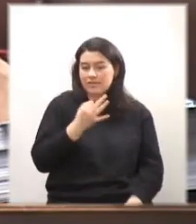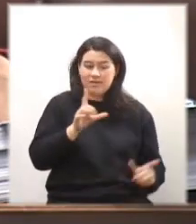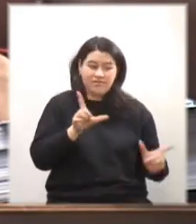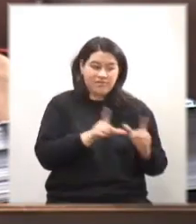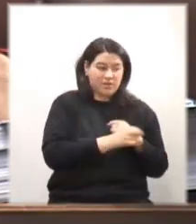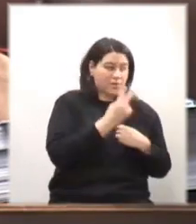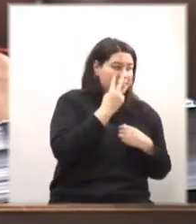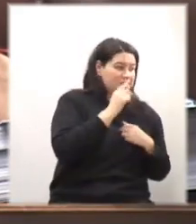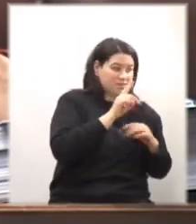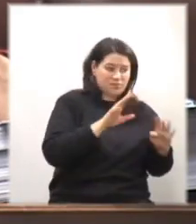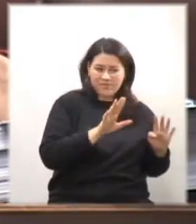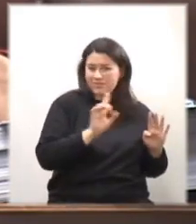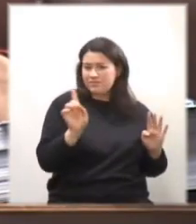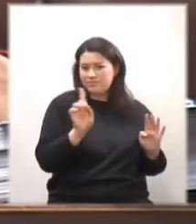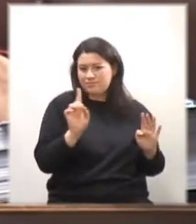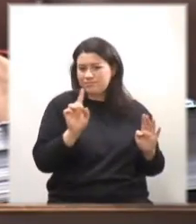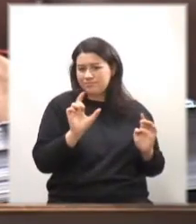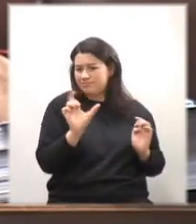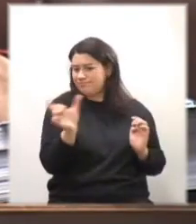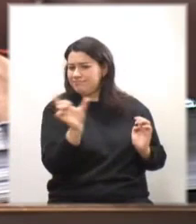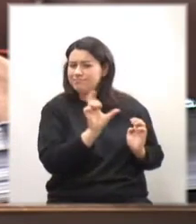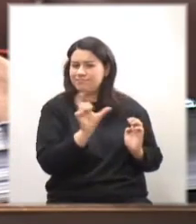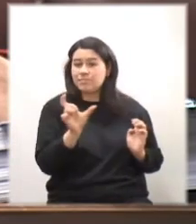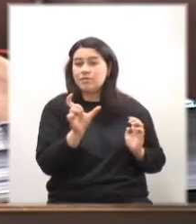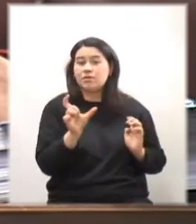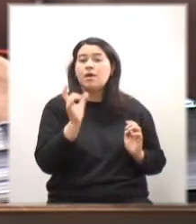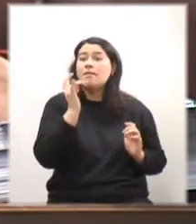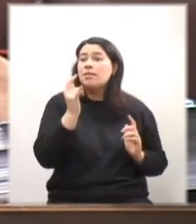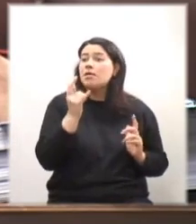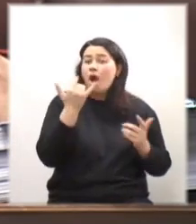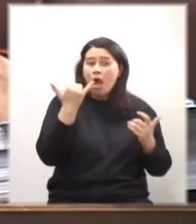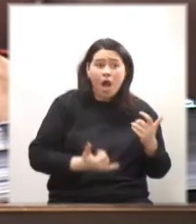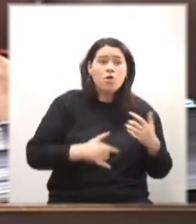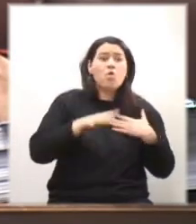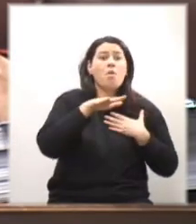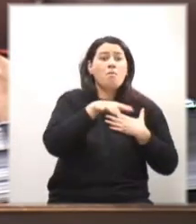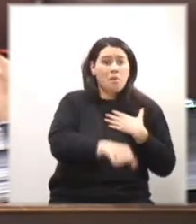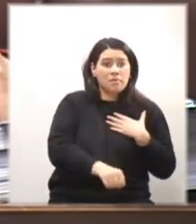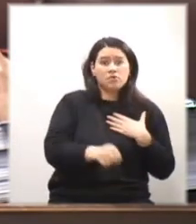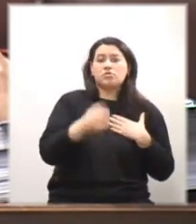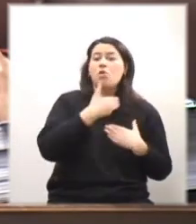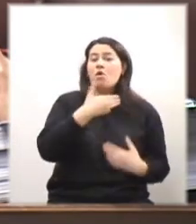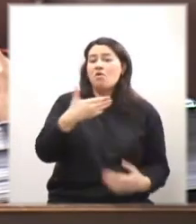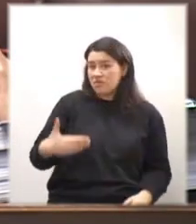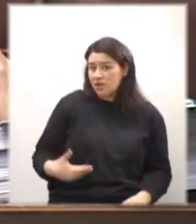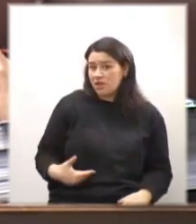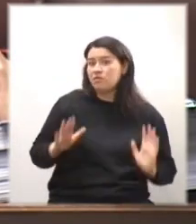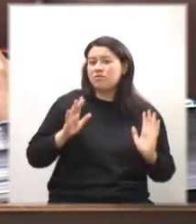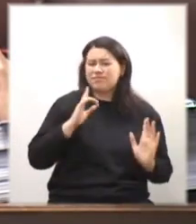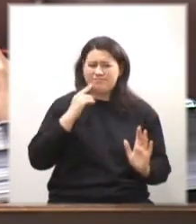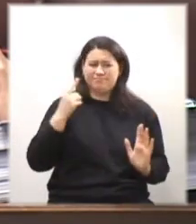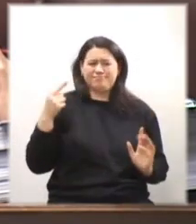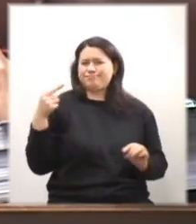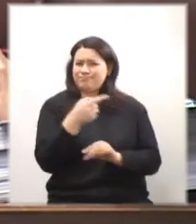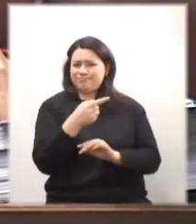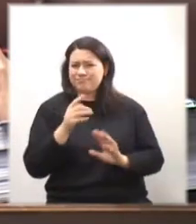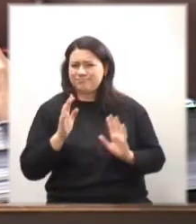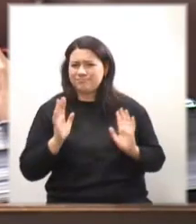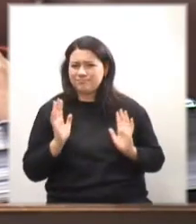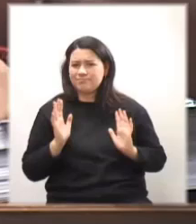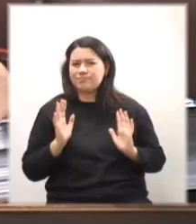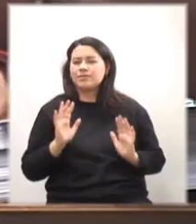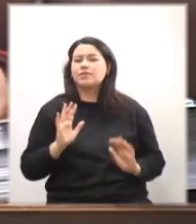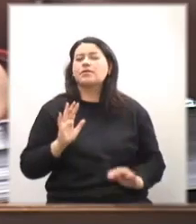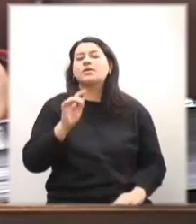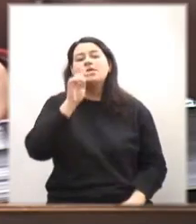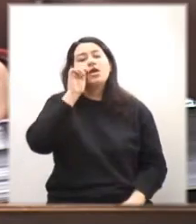del 2019. Esto contra el compromiso asumido por el gobierno. Señor